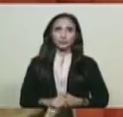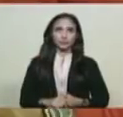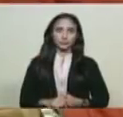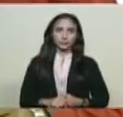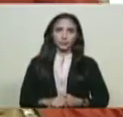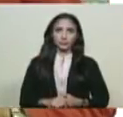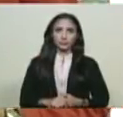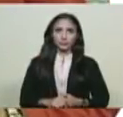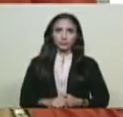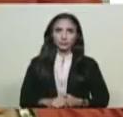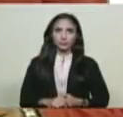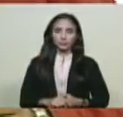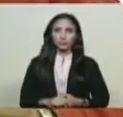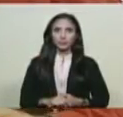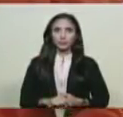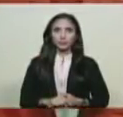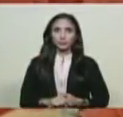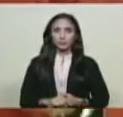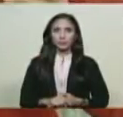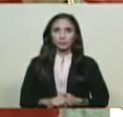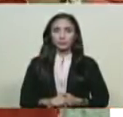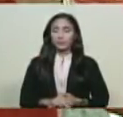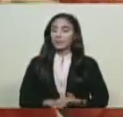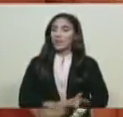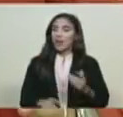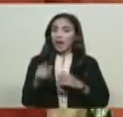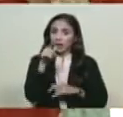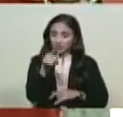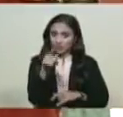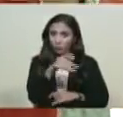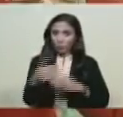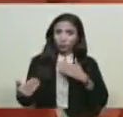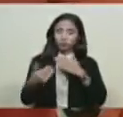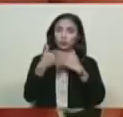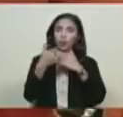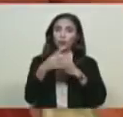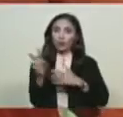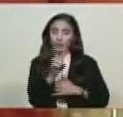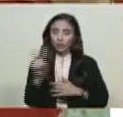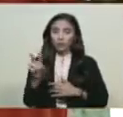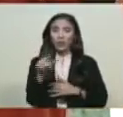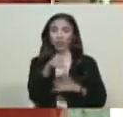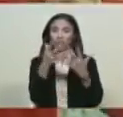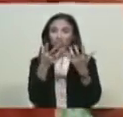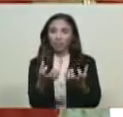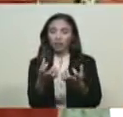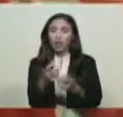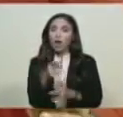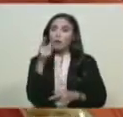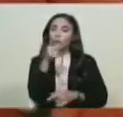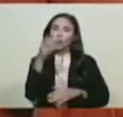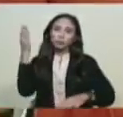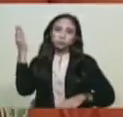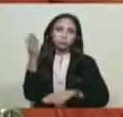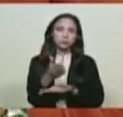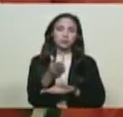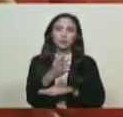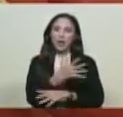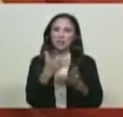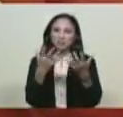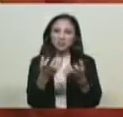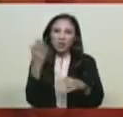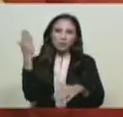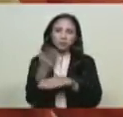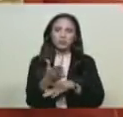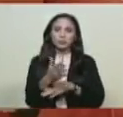francés. Macron, quien se mete con Venezuela, se seca. Estás condenado a secarte. Y